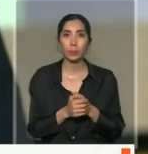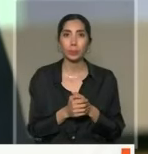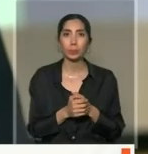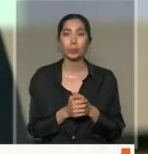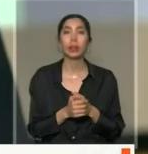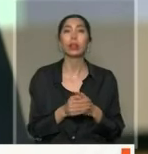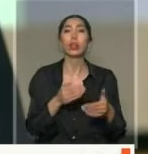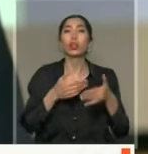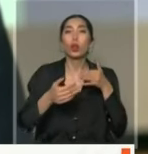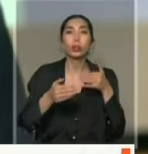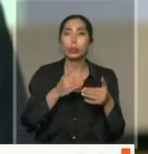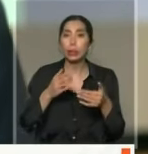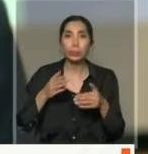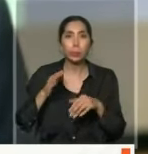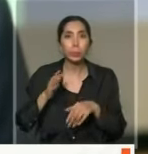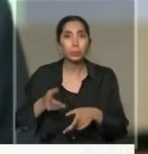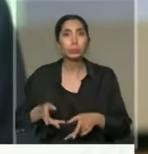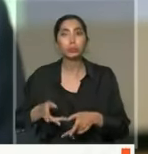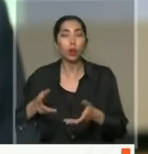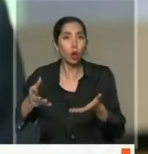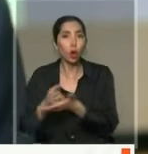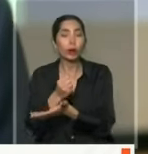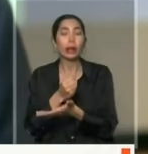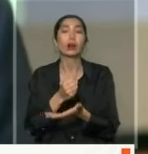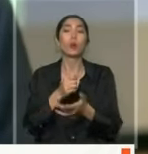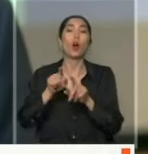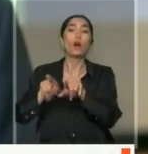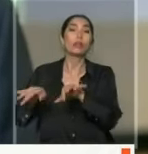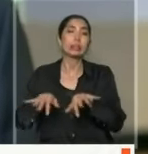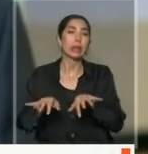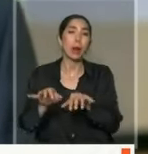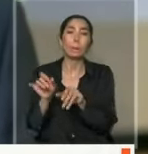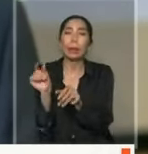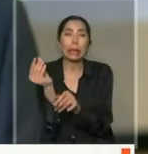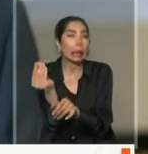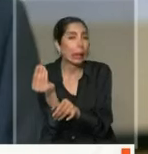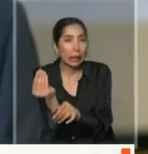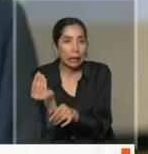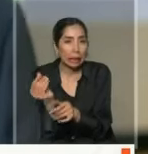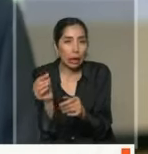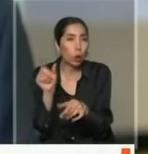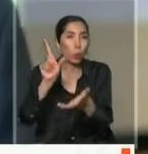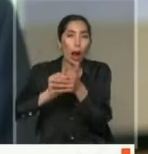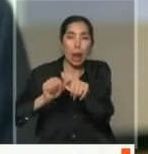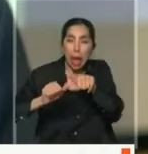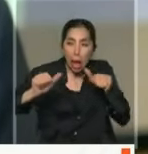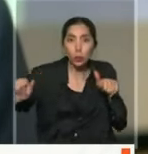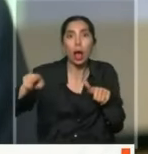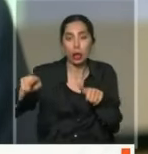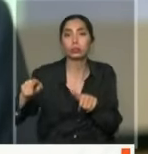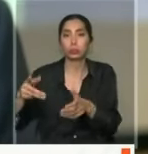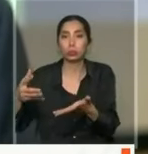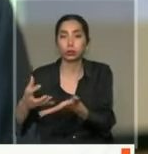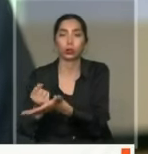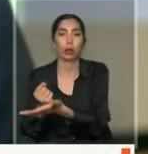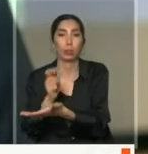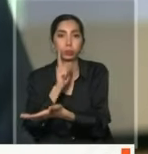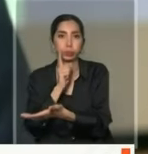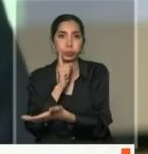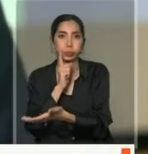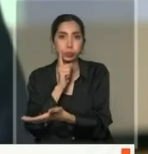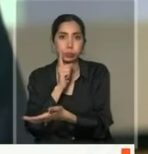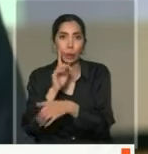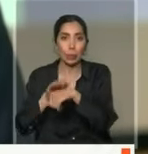apartados, pero eso también permitía a ellos utilizarlas en este gemeleo de vehículos y poder